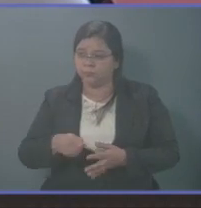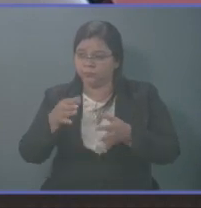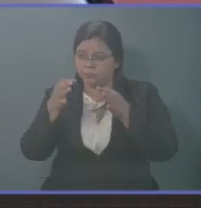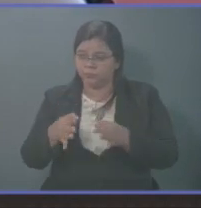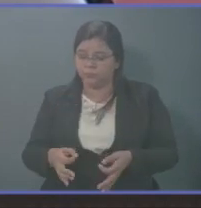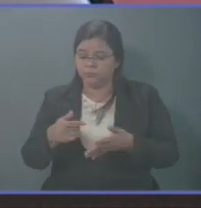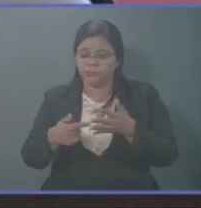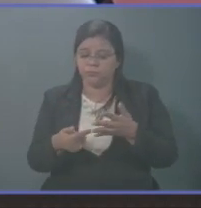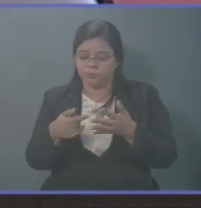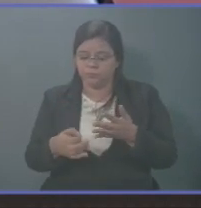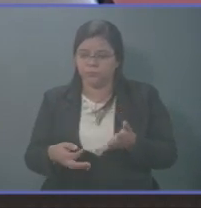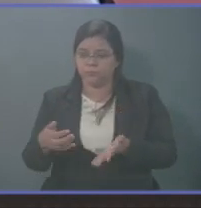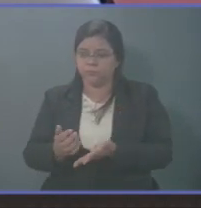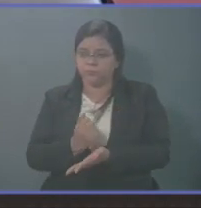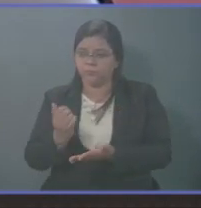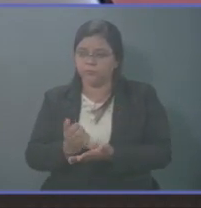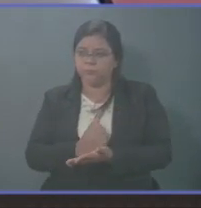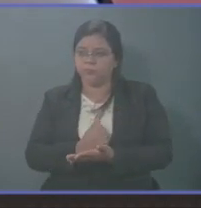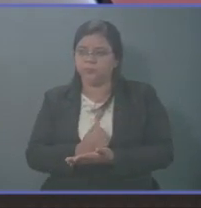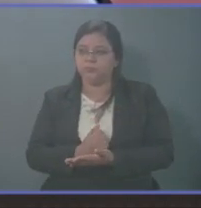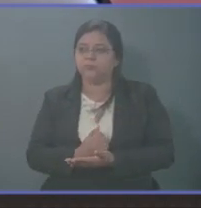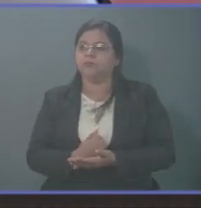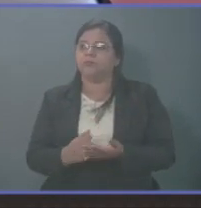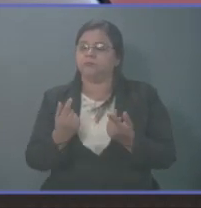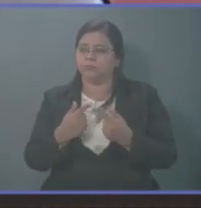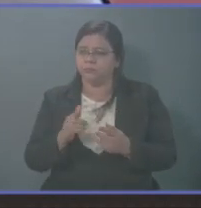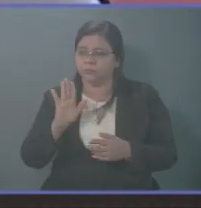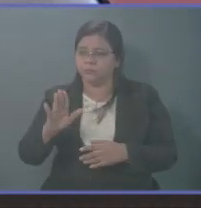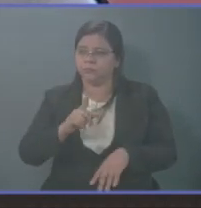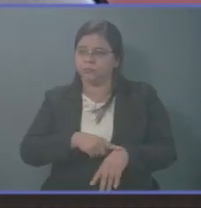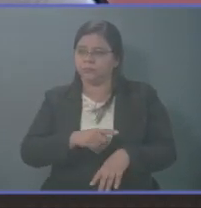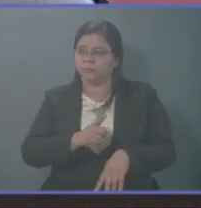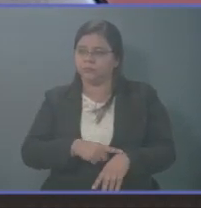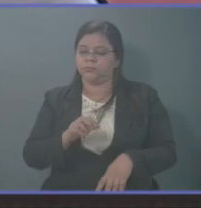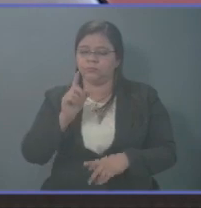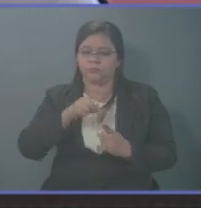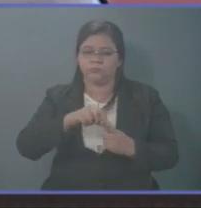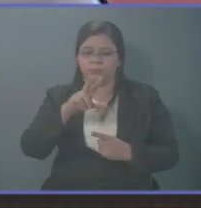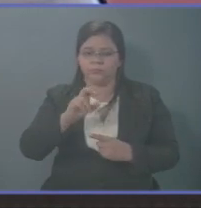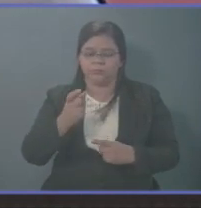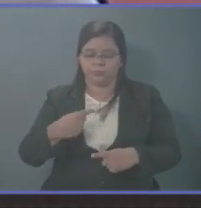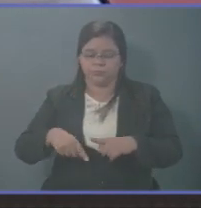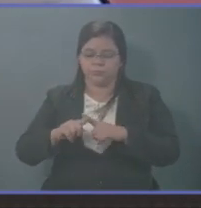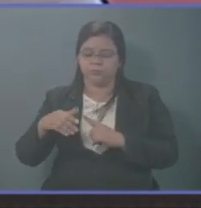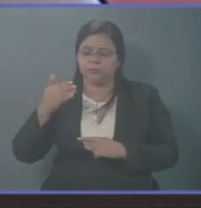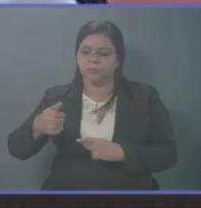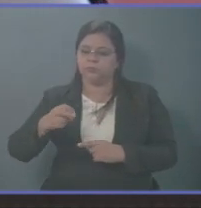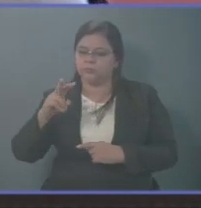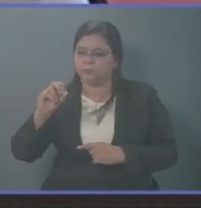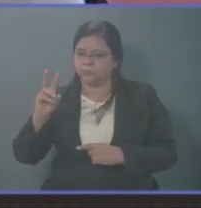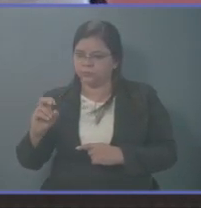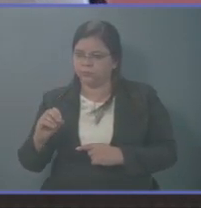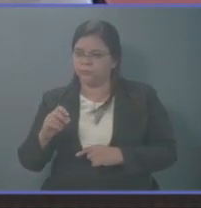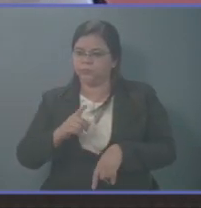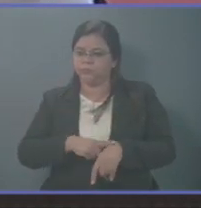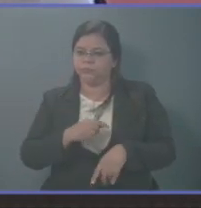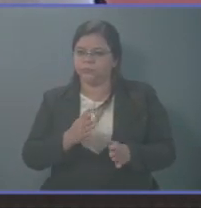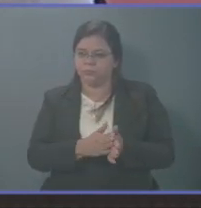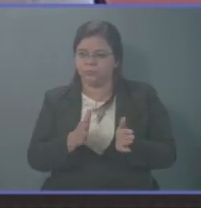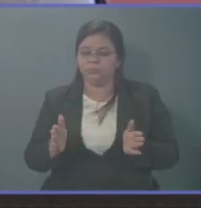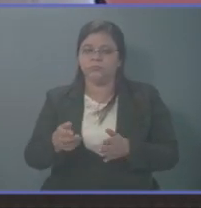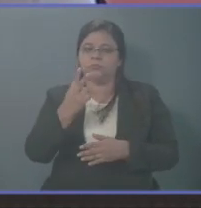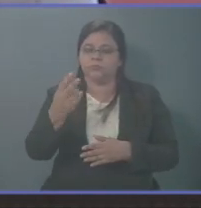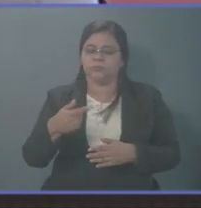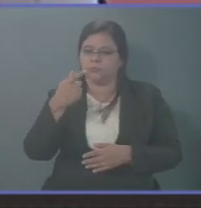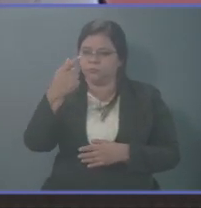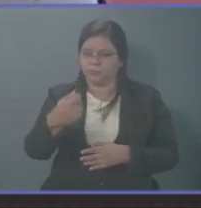las leyes tributarias respectivas cuyo vencimiento era el 30 de abril de 2020 por un periodo de 2 meses contados a partir